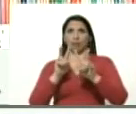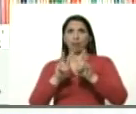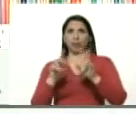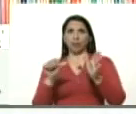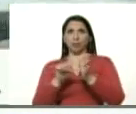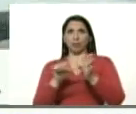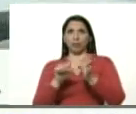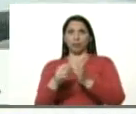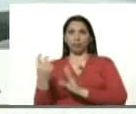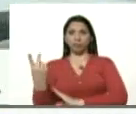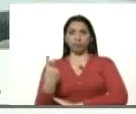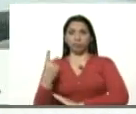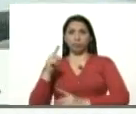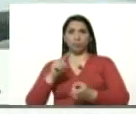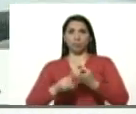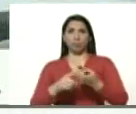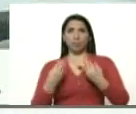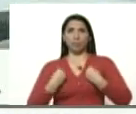vivimos.